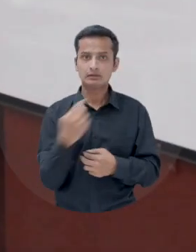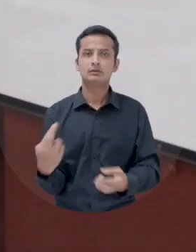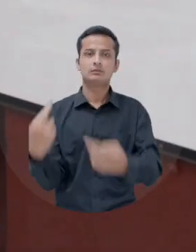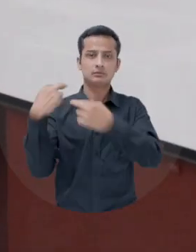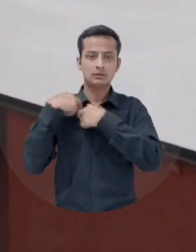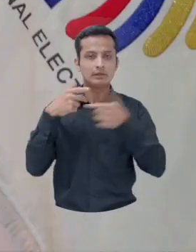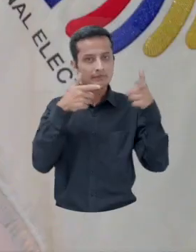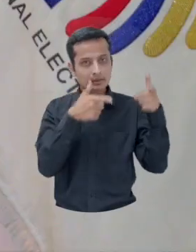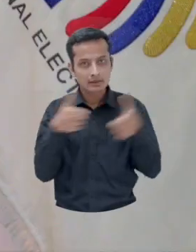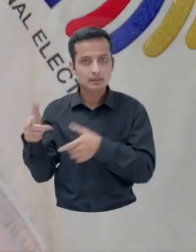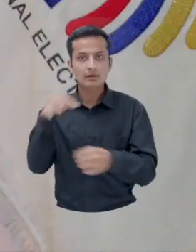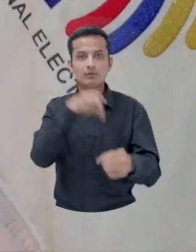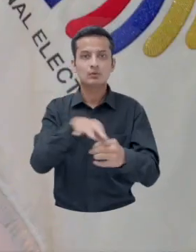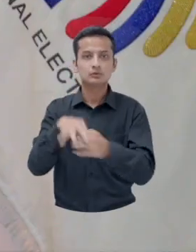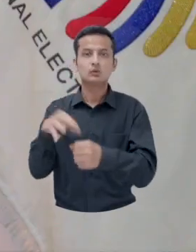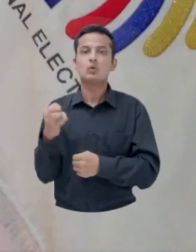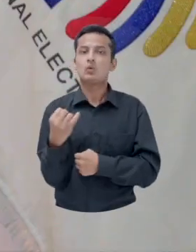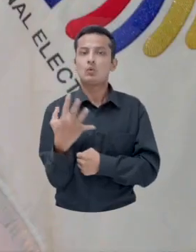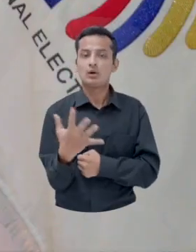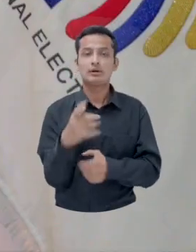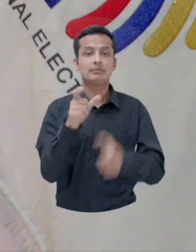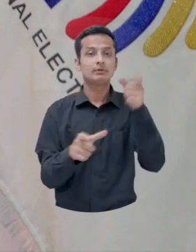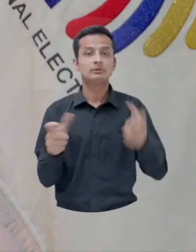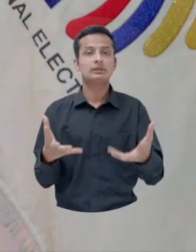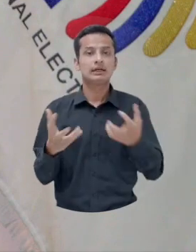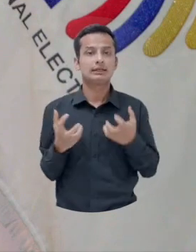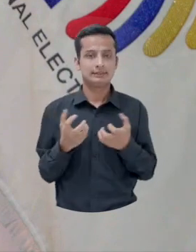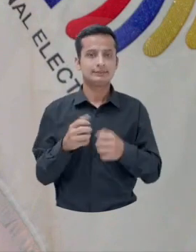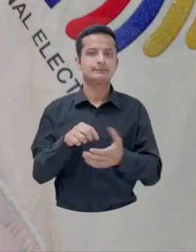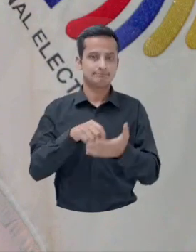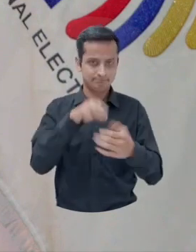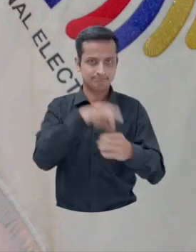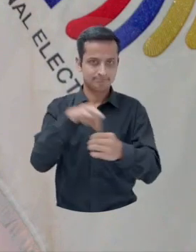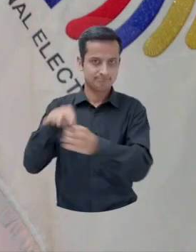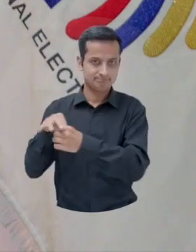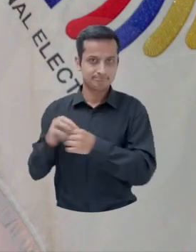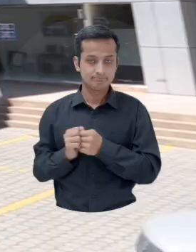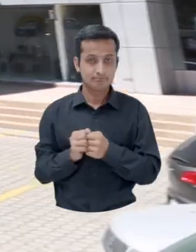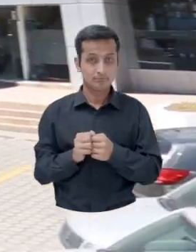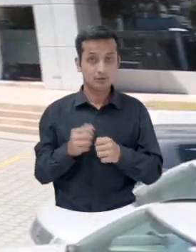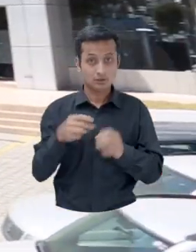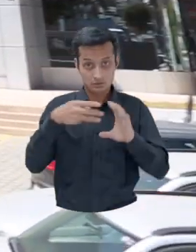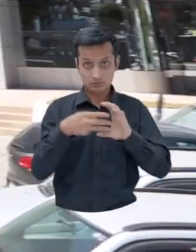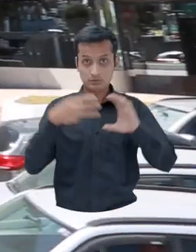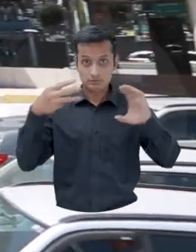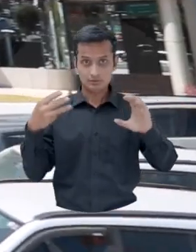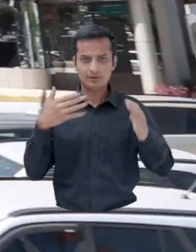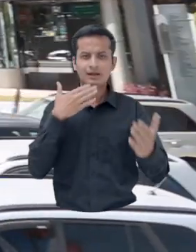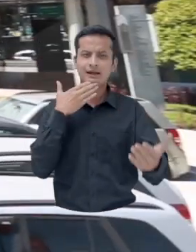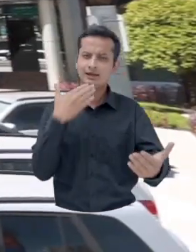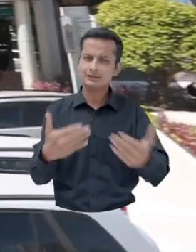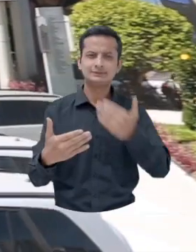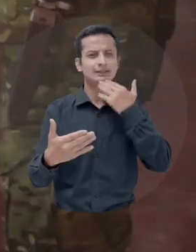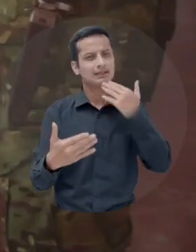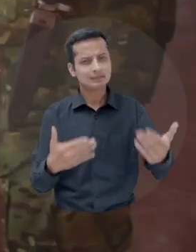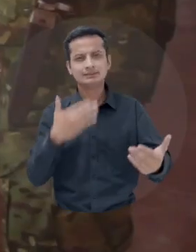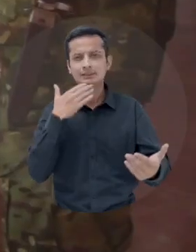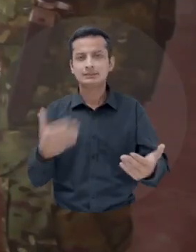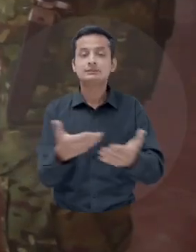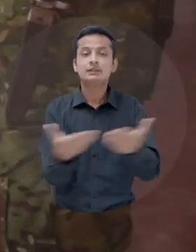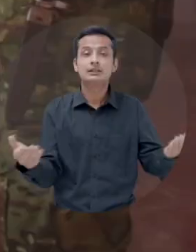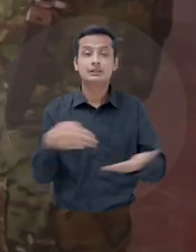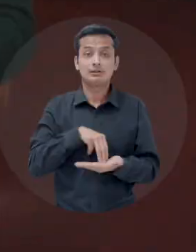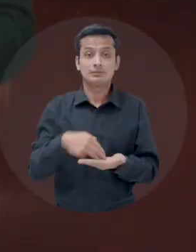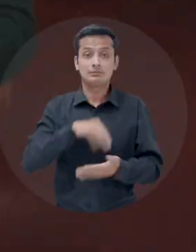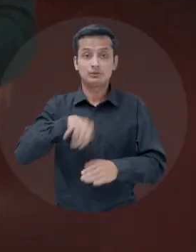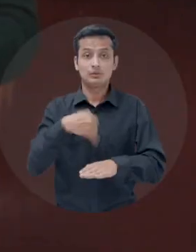jóvenes, vigilarán y contarán los votos, expresión de la voluntad popular. El Consejo Nacional Electoral agradece